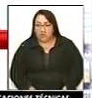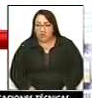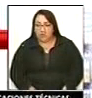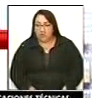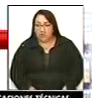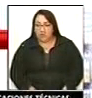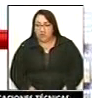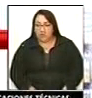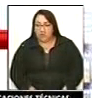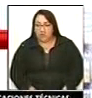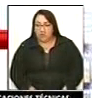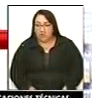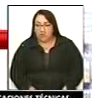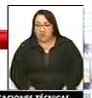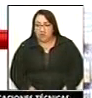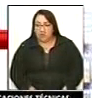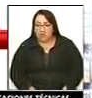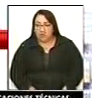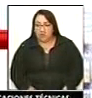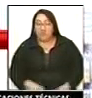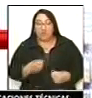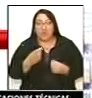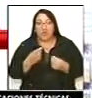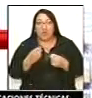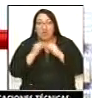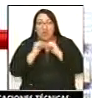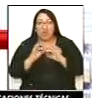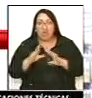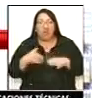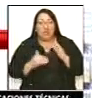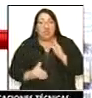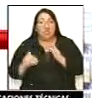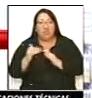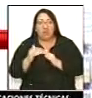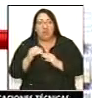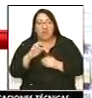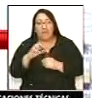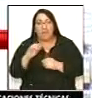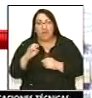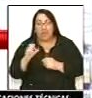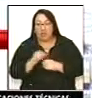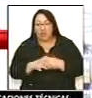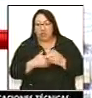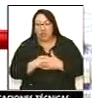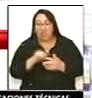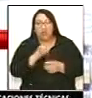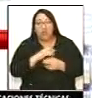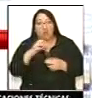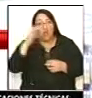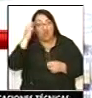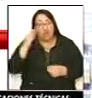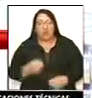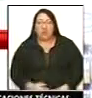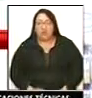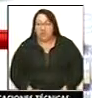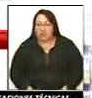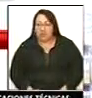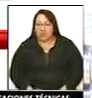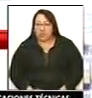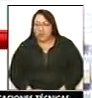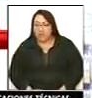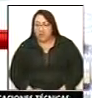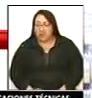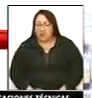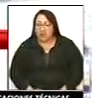técnico, no puede estar por encima en la práctica del órgano político,